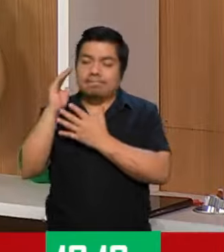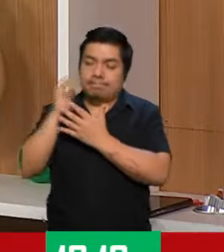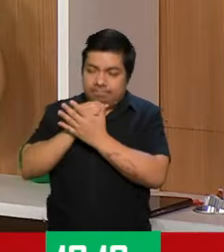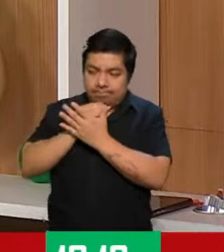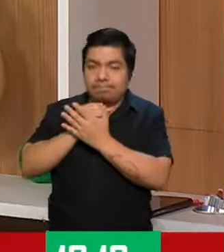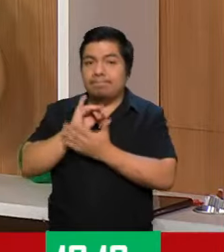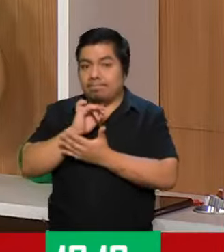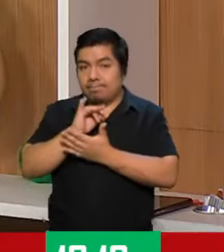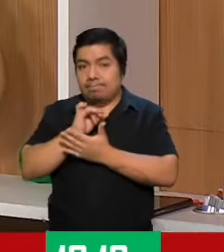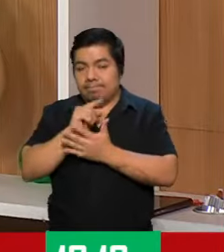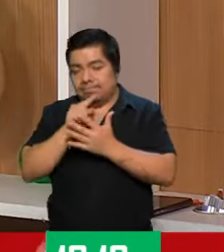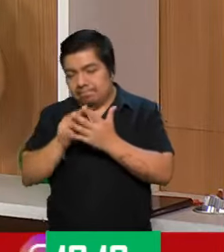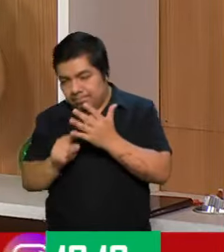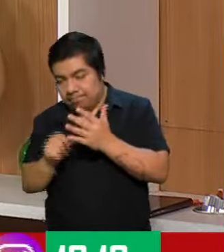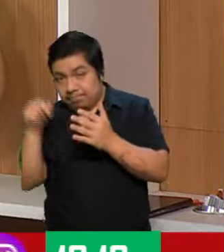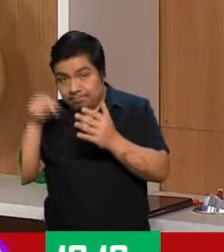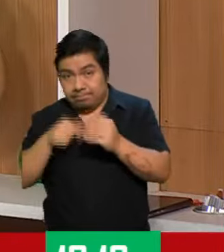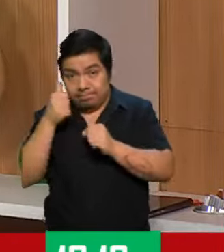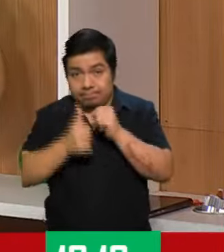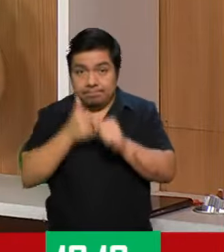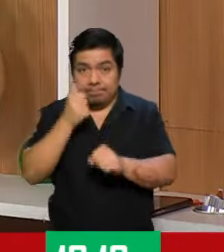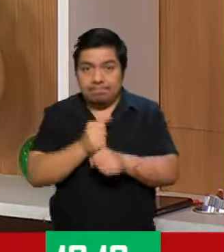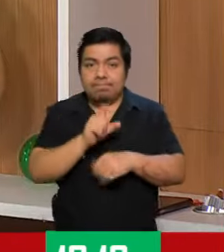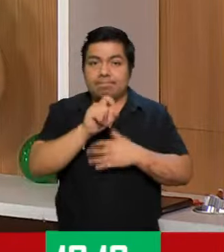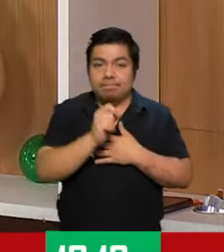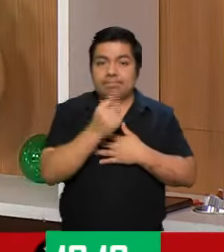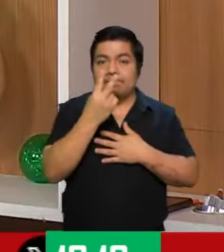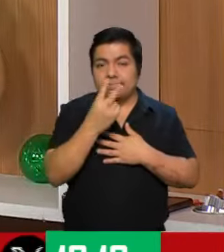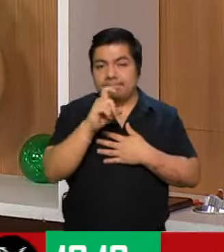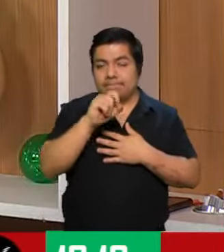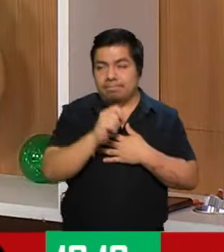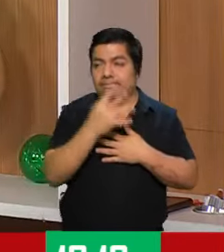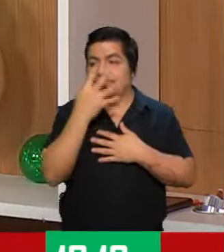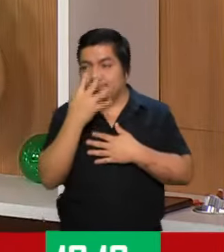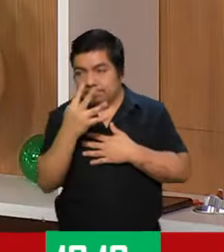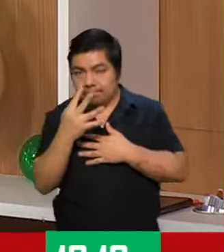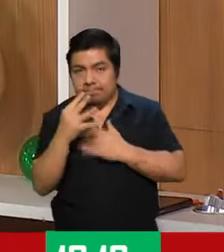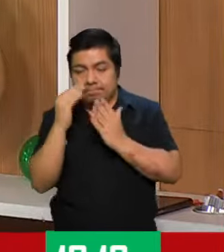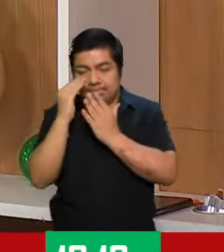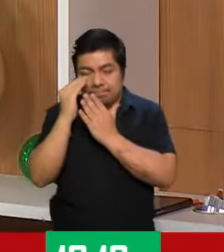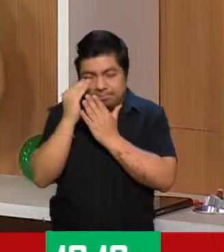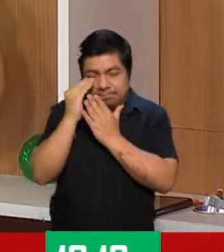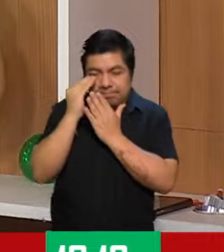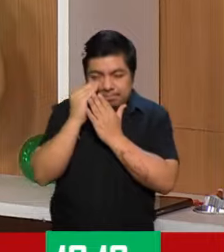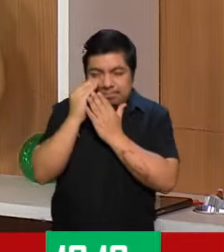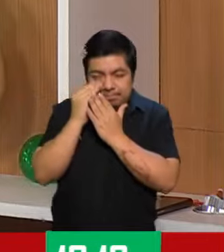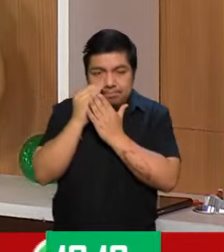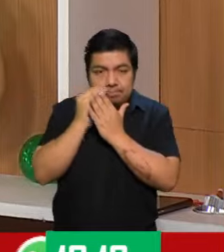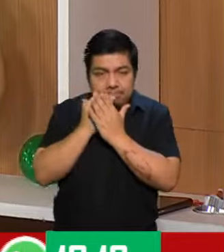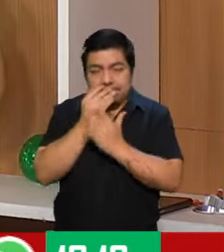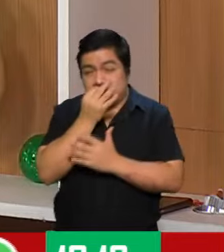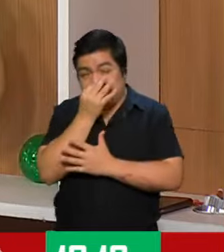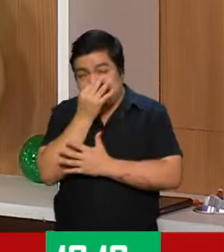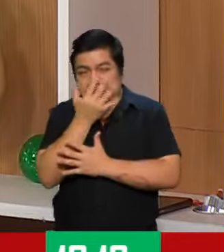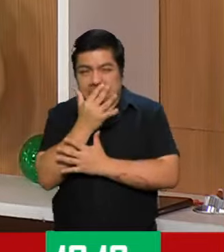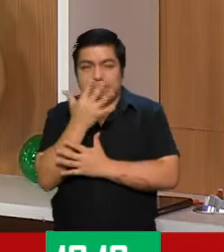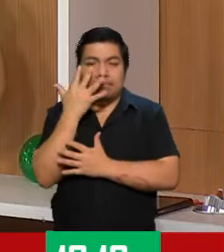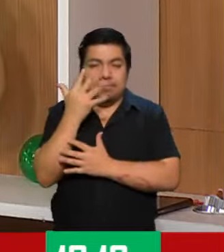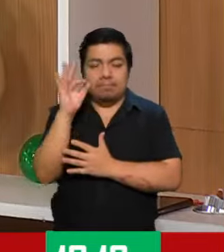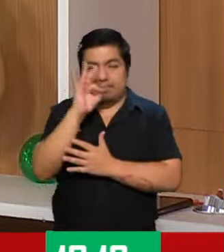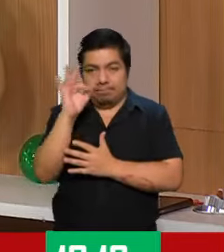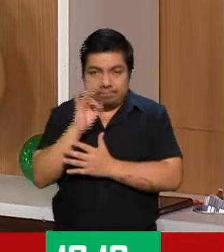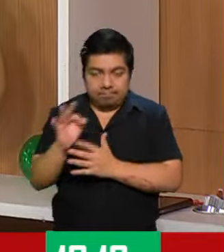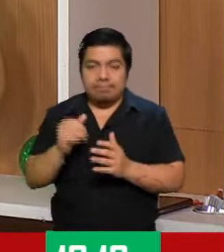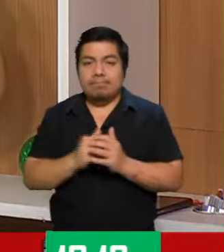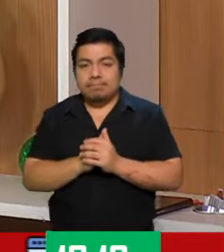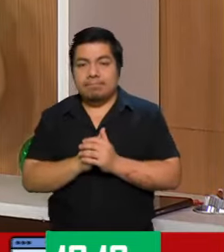impacto y todavía este año, entre 2023 y 2024, vamos a cerrar con una disminución adicional cercana al 5%. Es